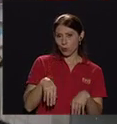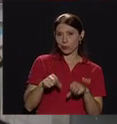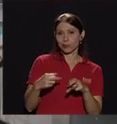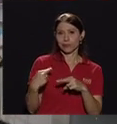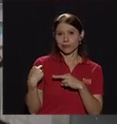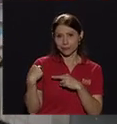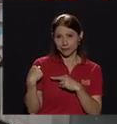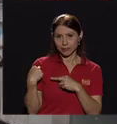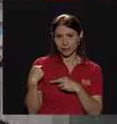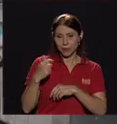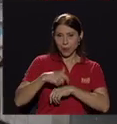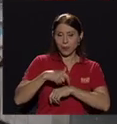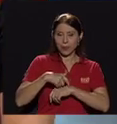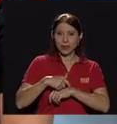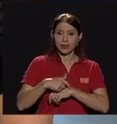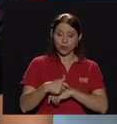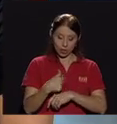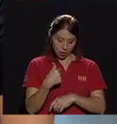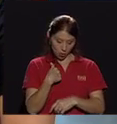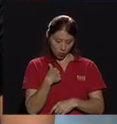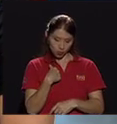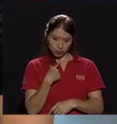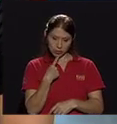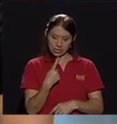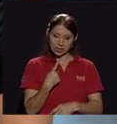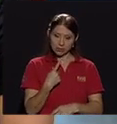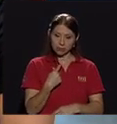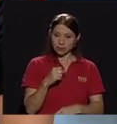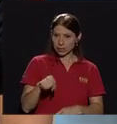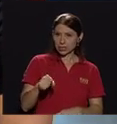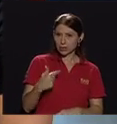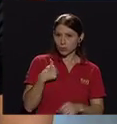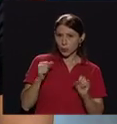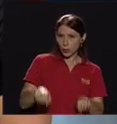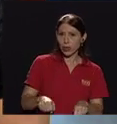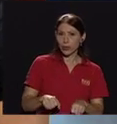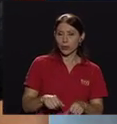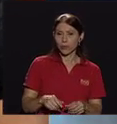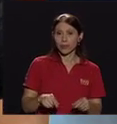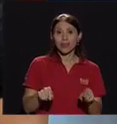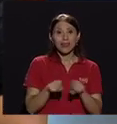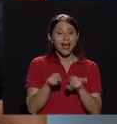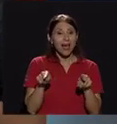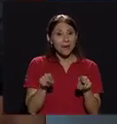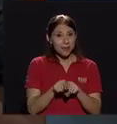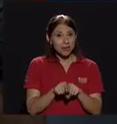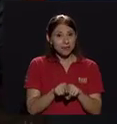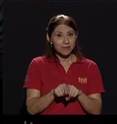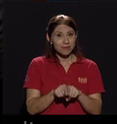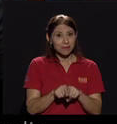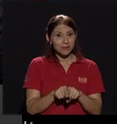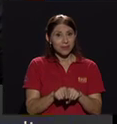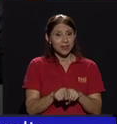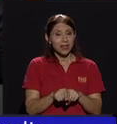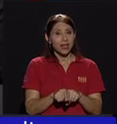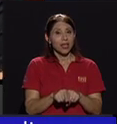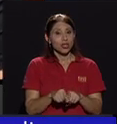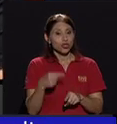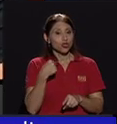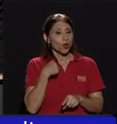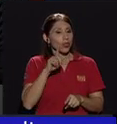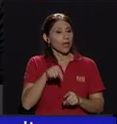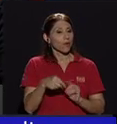una asume, ¿verdad? Cuando se atreve y dice sí puedo, y debo además, por todas las mujeres, la